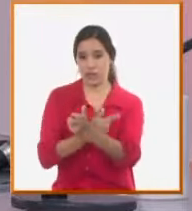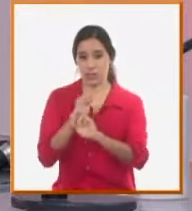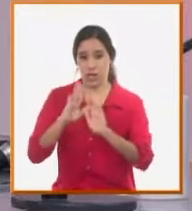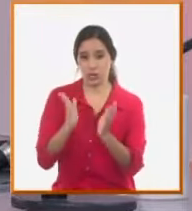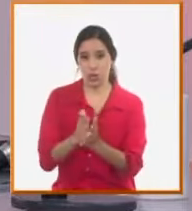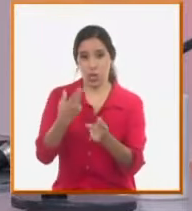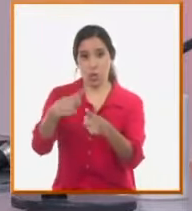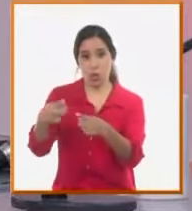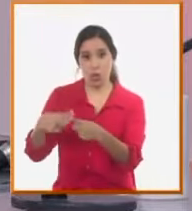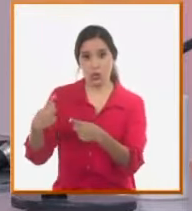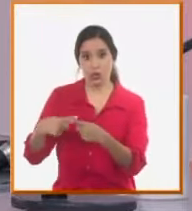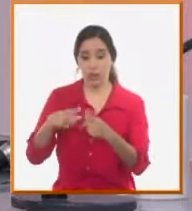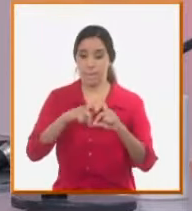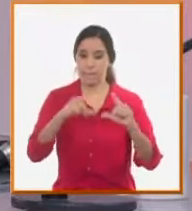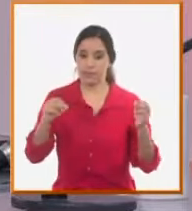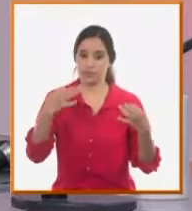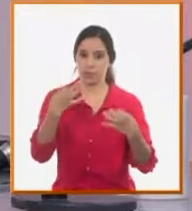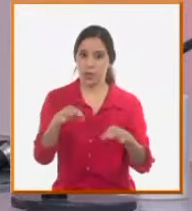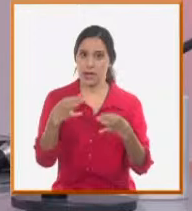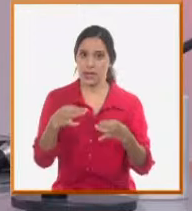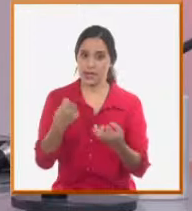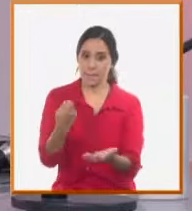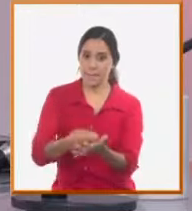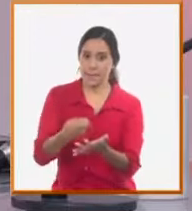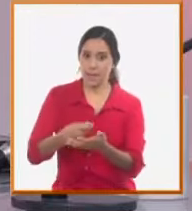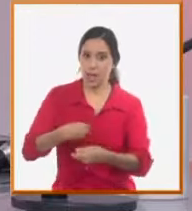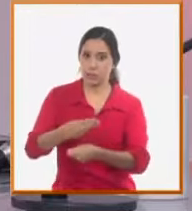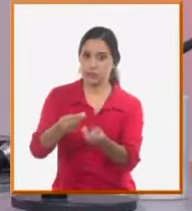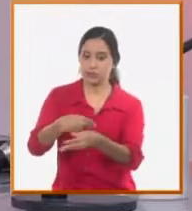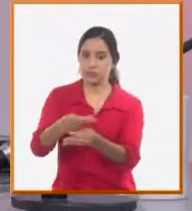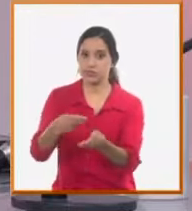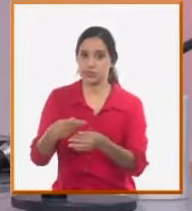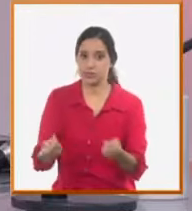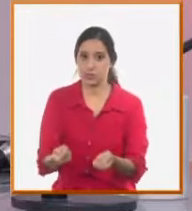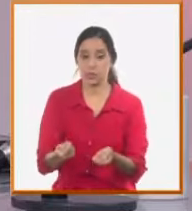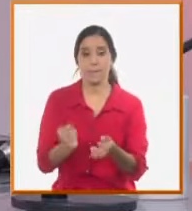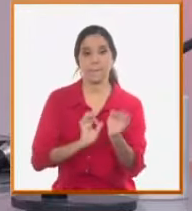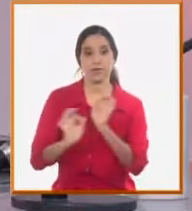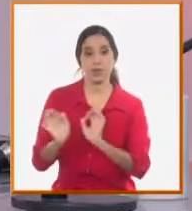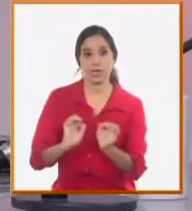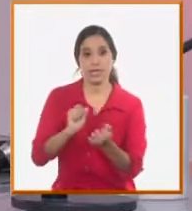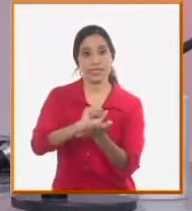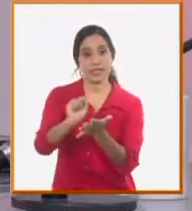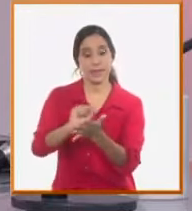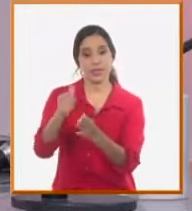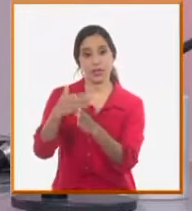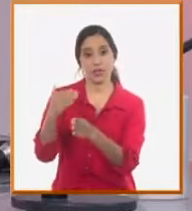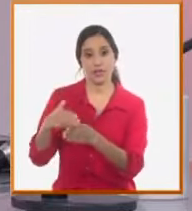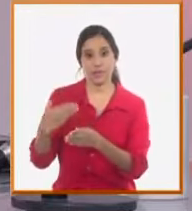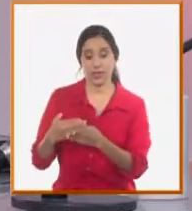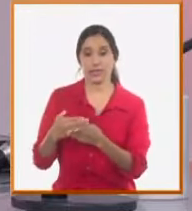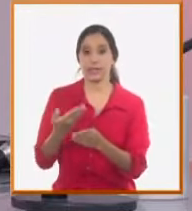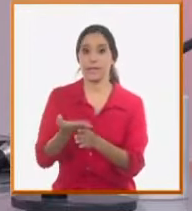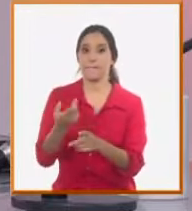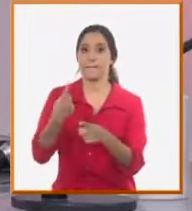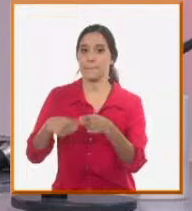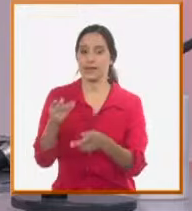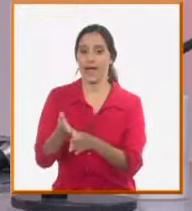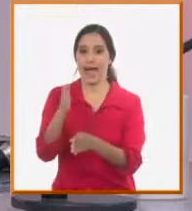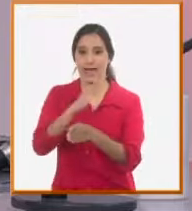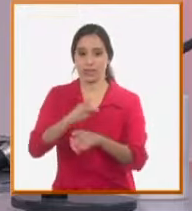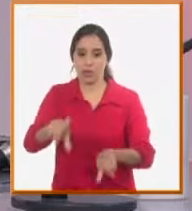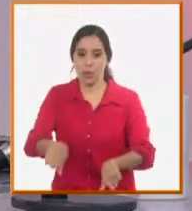o boletas de garantía en la actividad comercial y los servicios por conceptos de anticipos financieros y el fiel cumplimiento